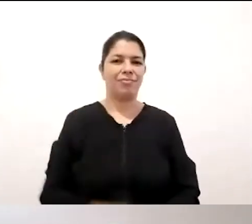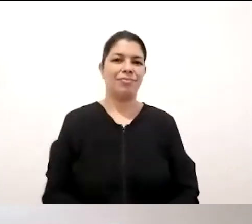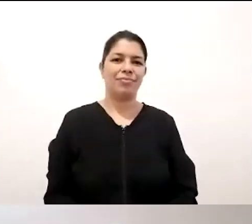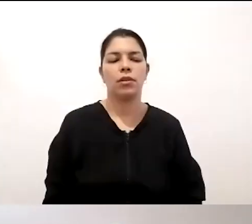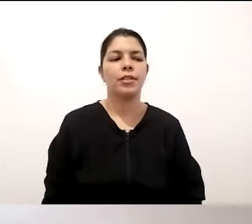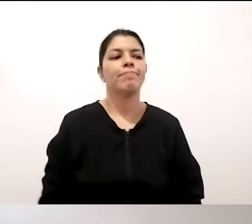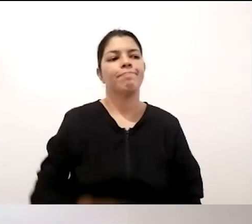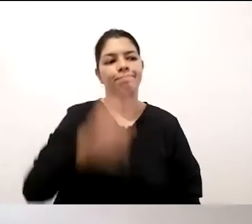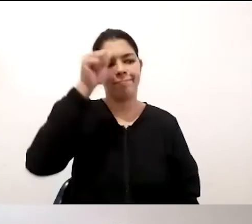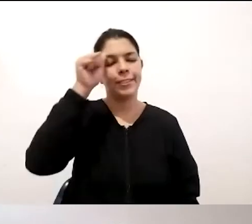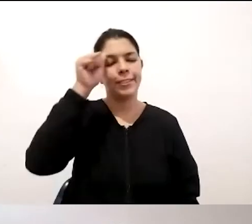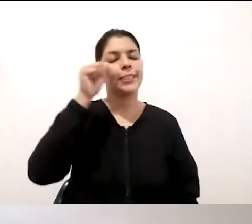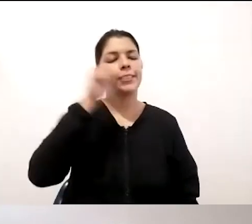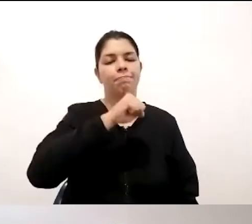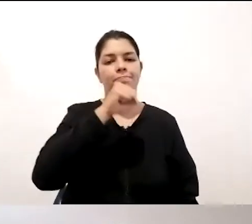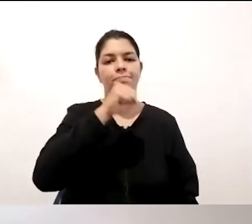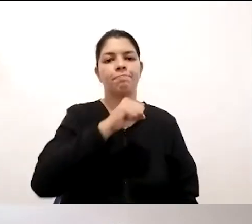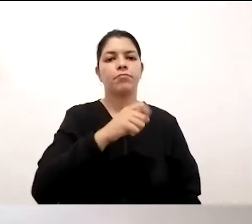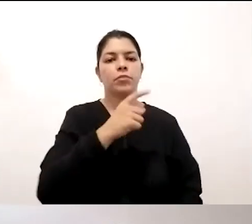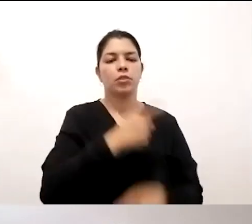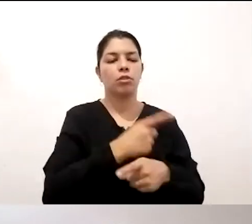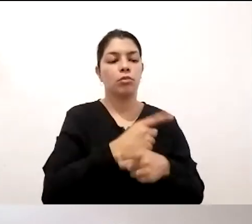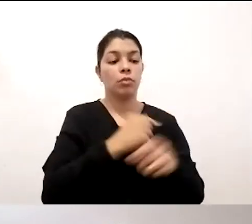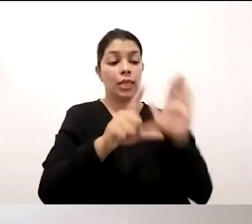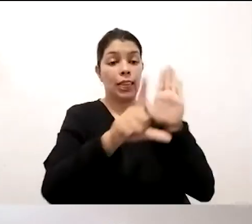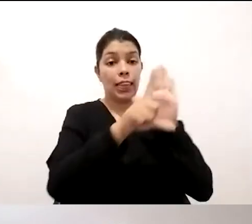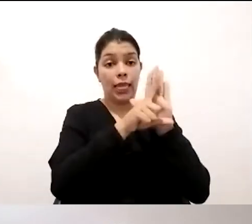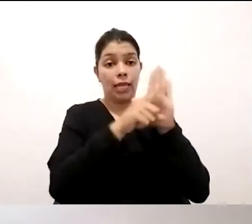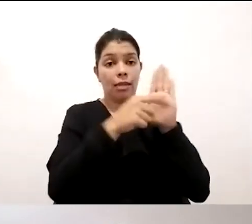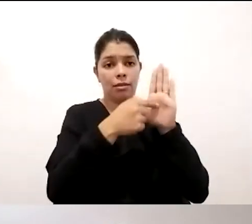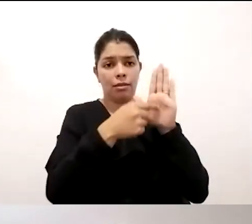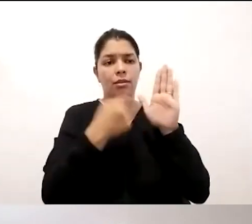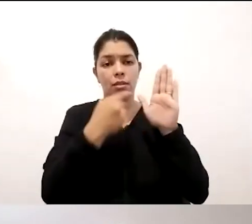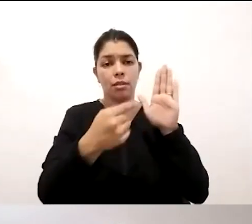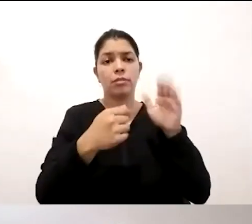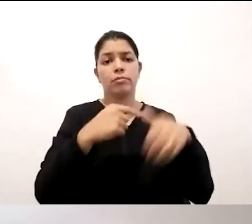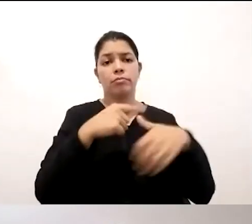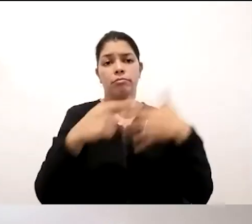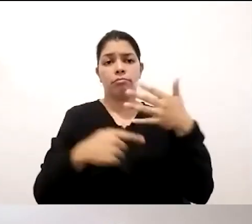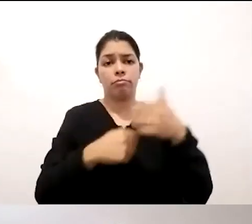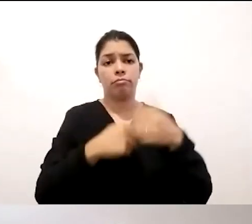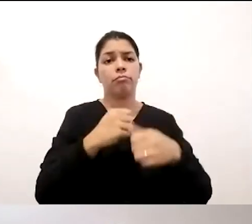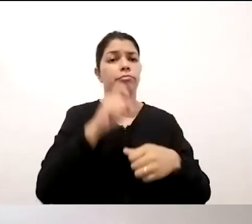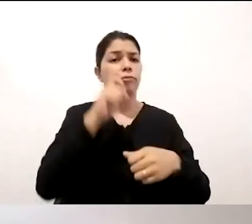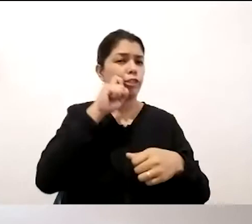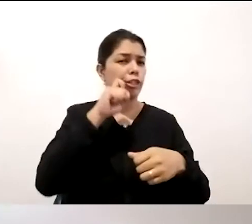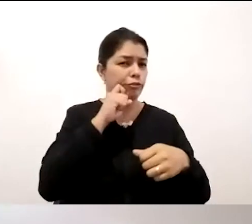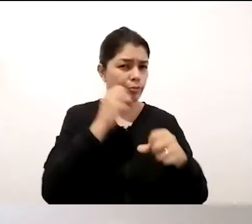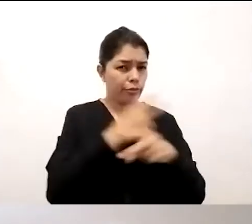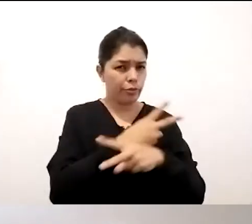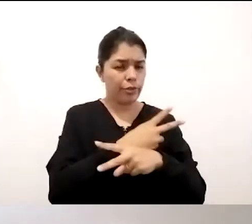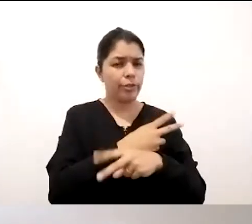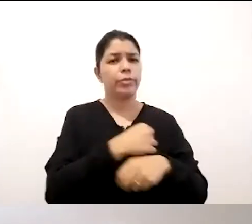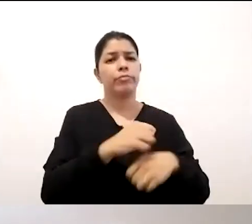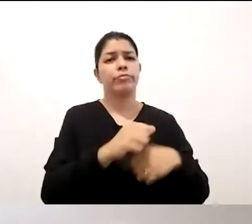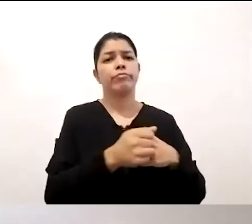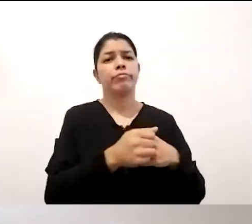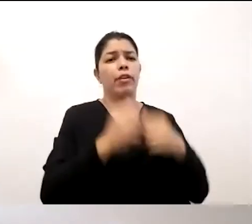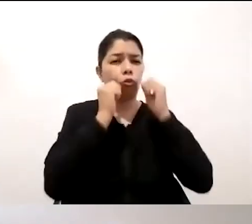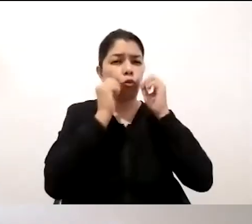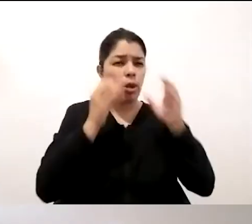Sí, Angélica, los tipos de violencia que reconoce la ley son la violencia sexual, la violencia física, patrimonial, económica y la violencia